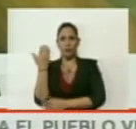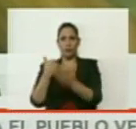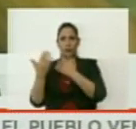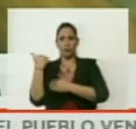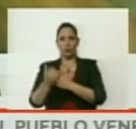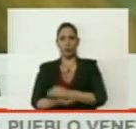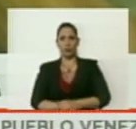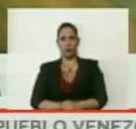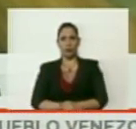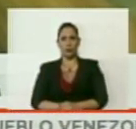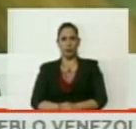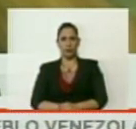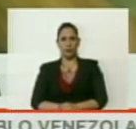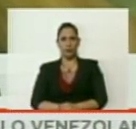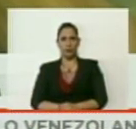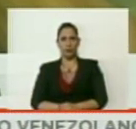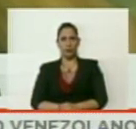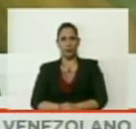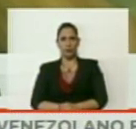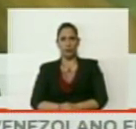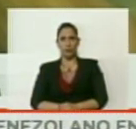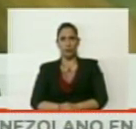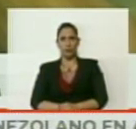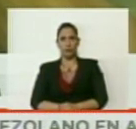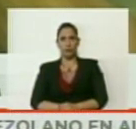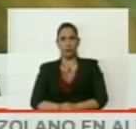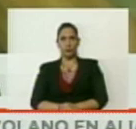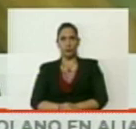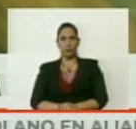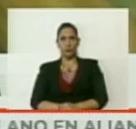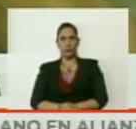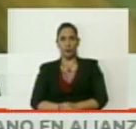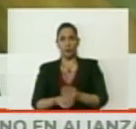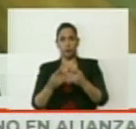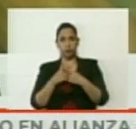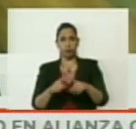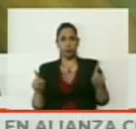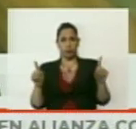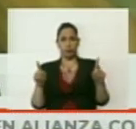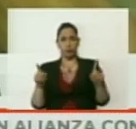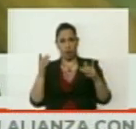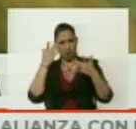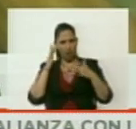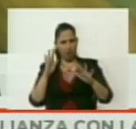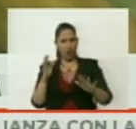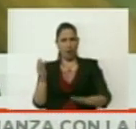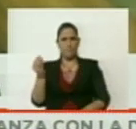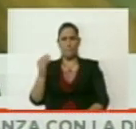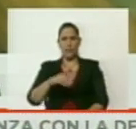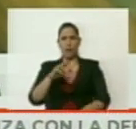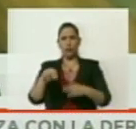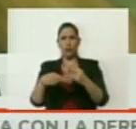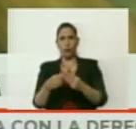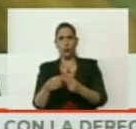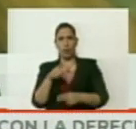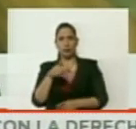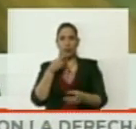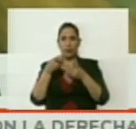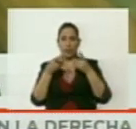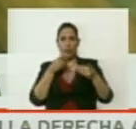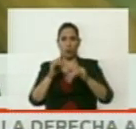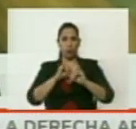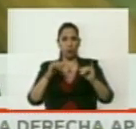Barbados no nos da esa impresión. Por el contrario, pareciera que ahora más que nunca ese diálogo está